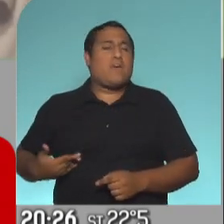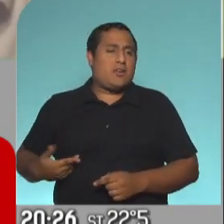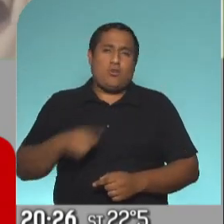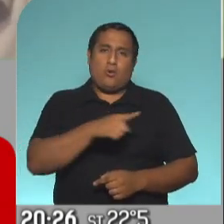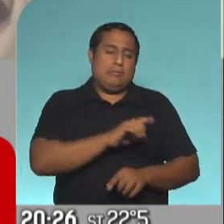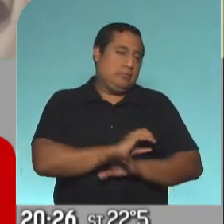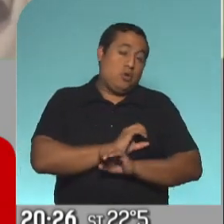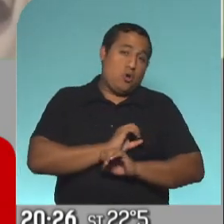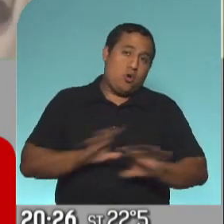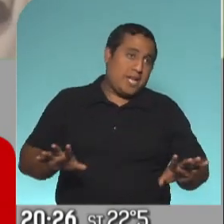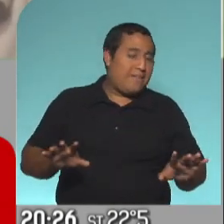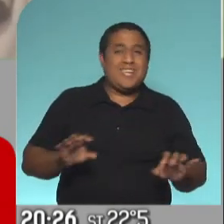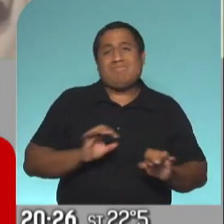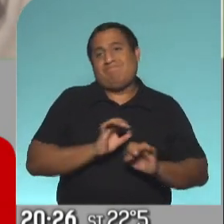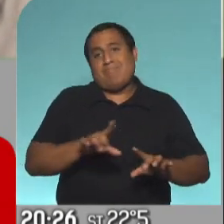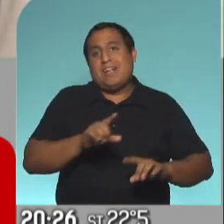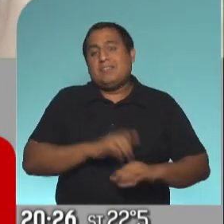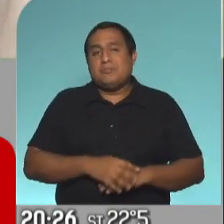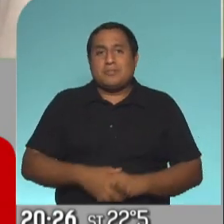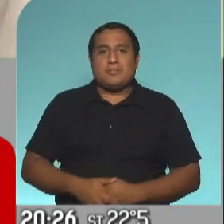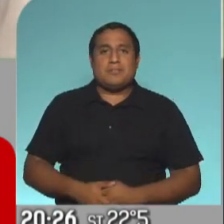¿no? Por donde se lo analice también.